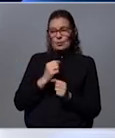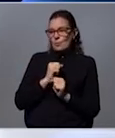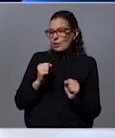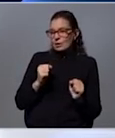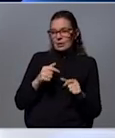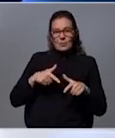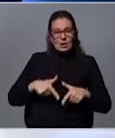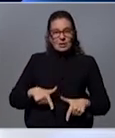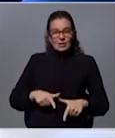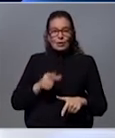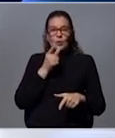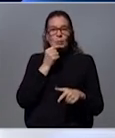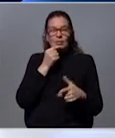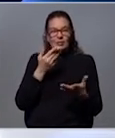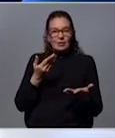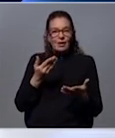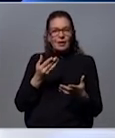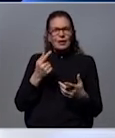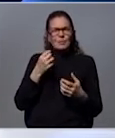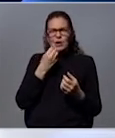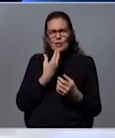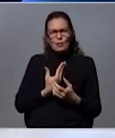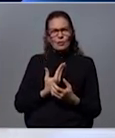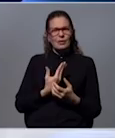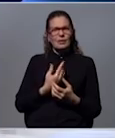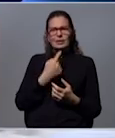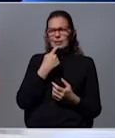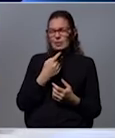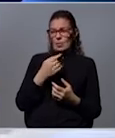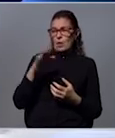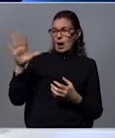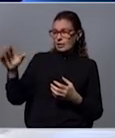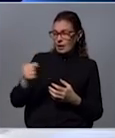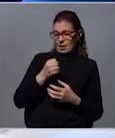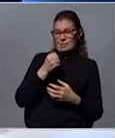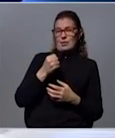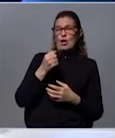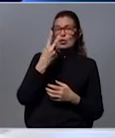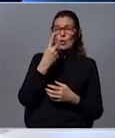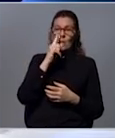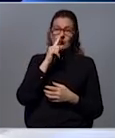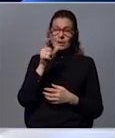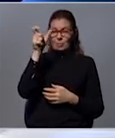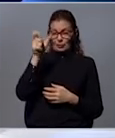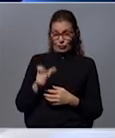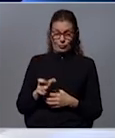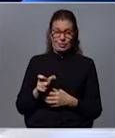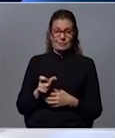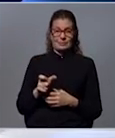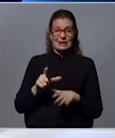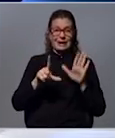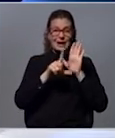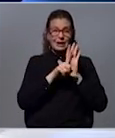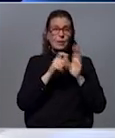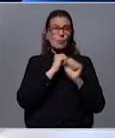controlar el misterio el interior que más sensato que decir vamos a tomar 2000 efectivos se pueden la ley puede